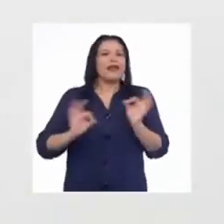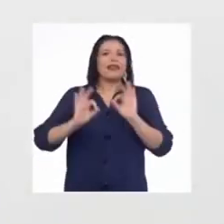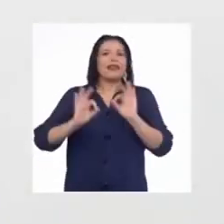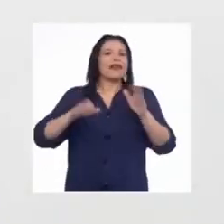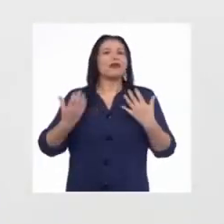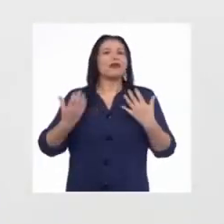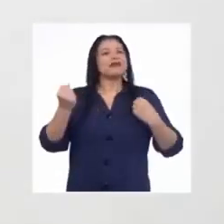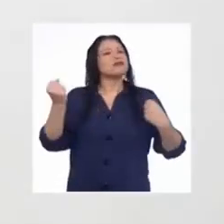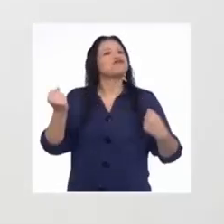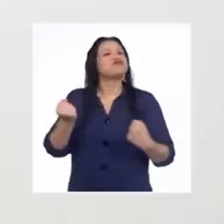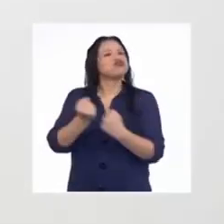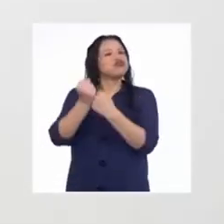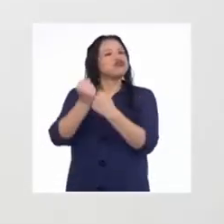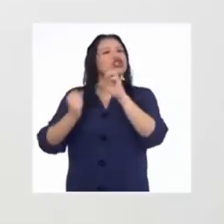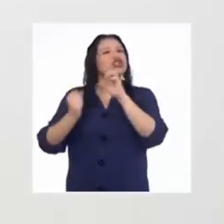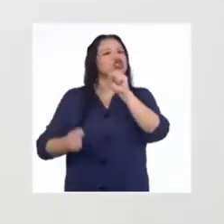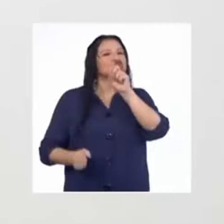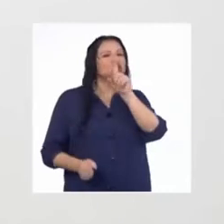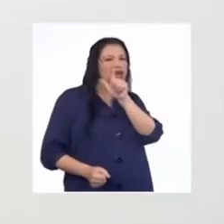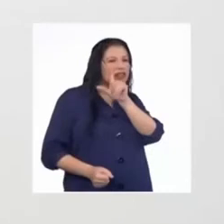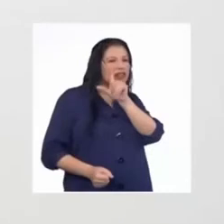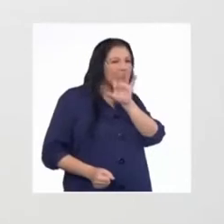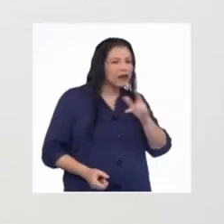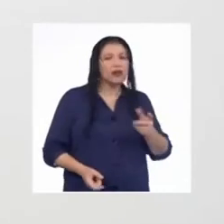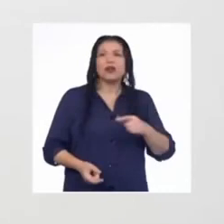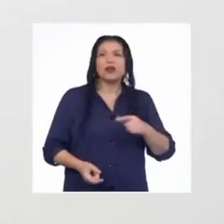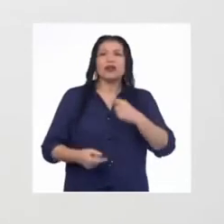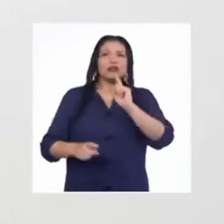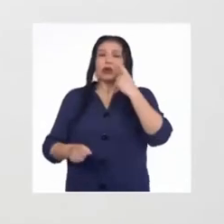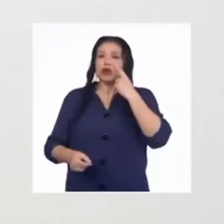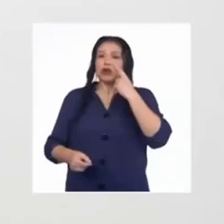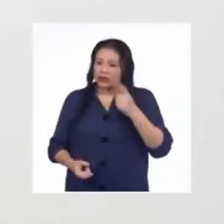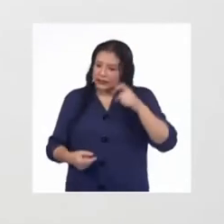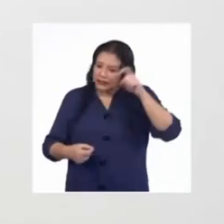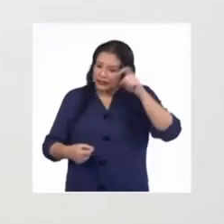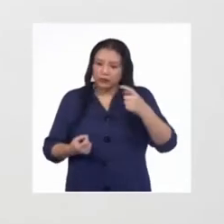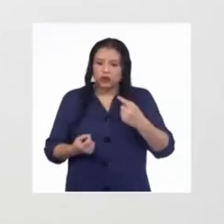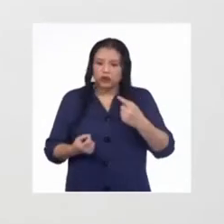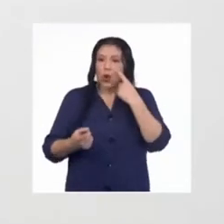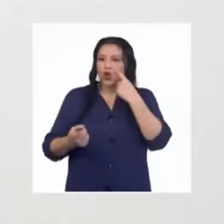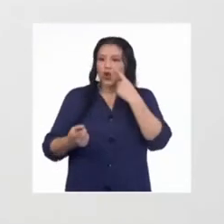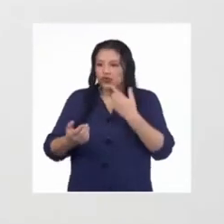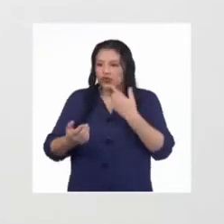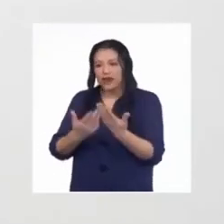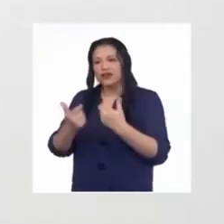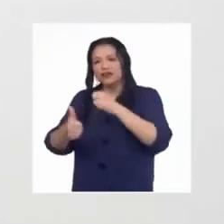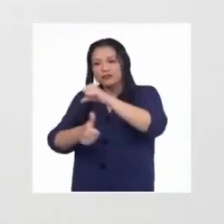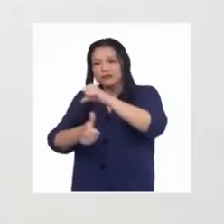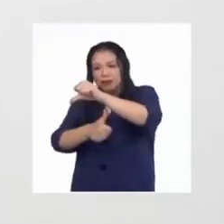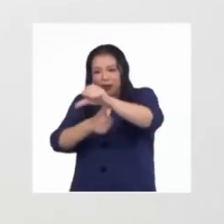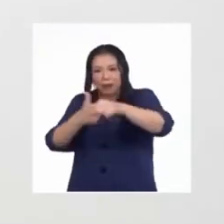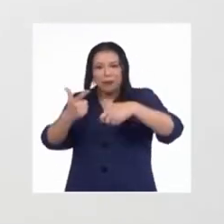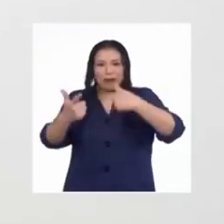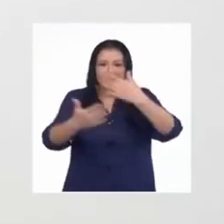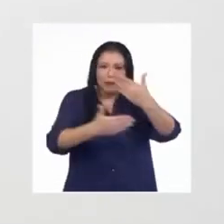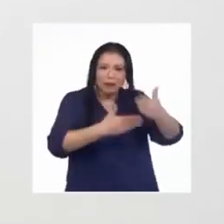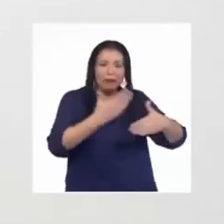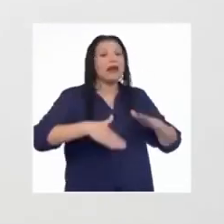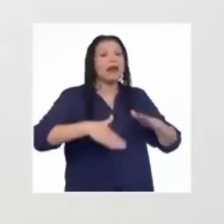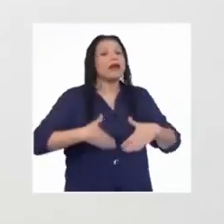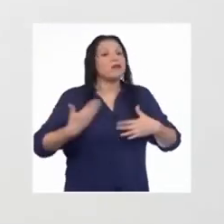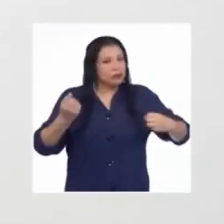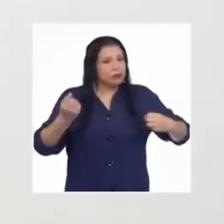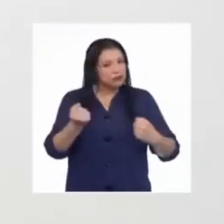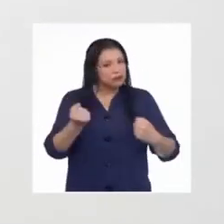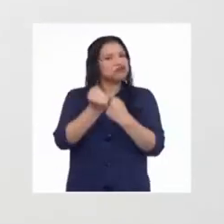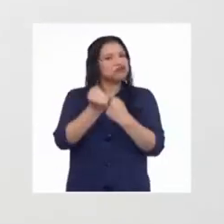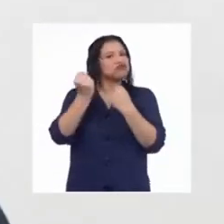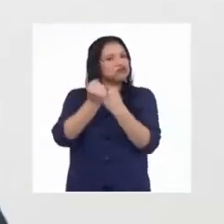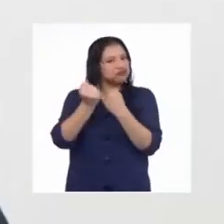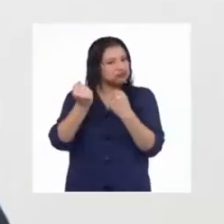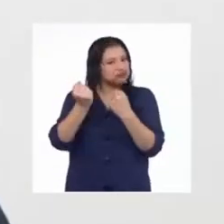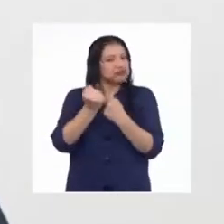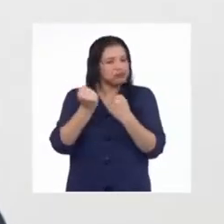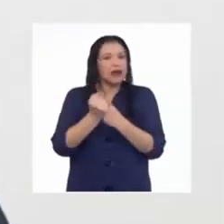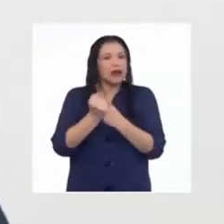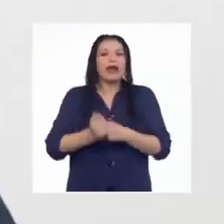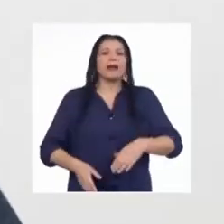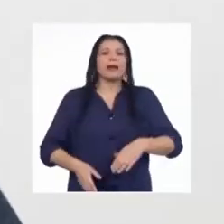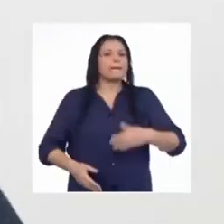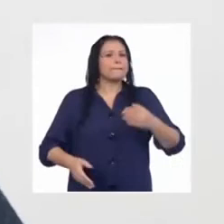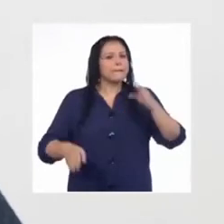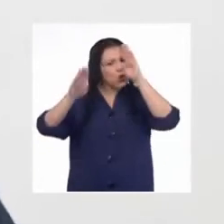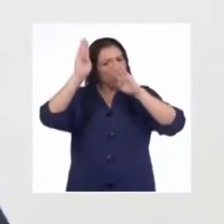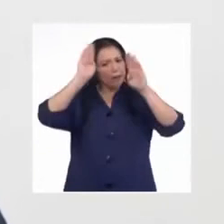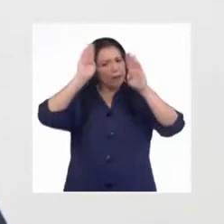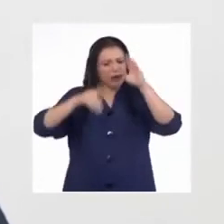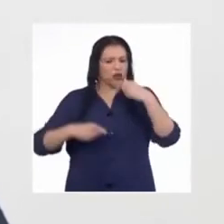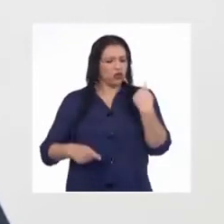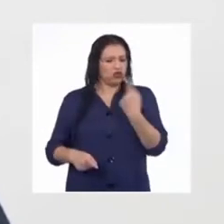con quien no conoce. Si logramos conocernos mejor entre todos nosotros, podemos solidarizarnos y así preocuparnos no